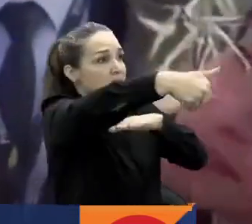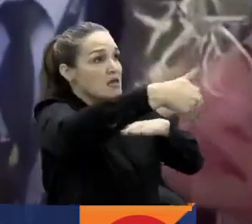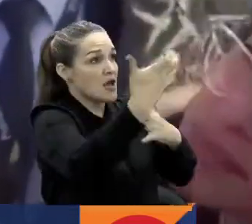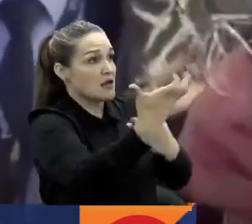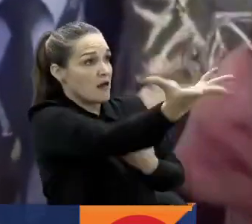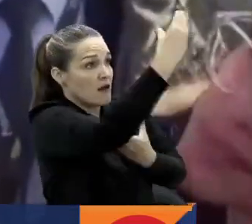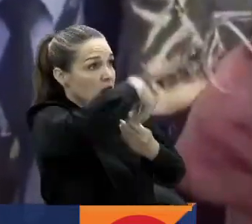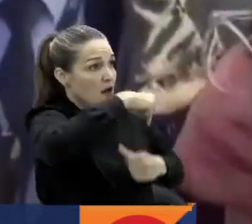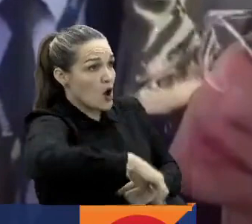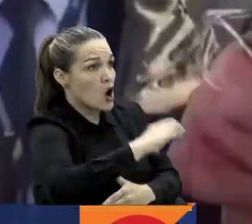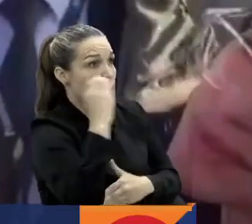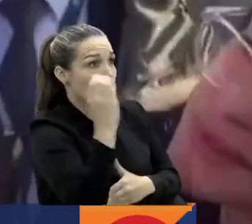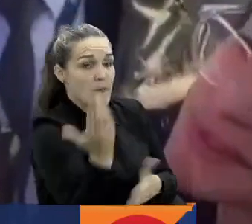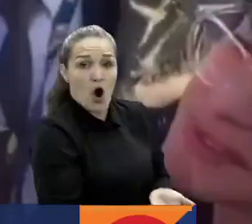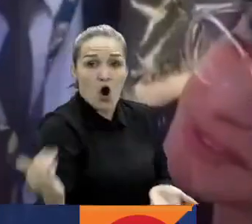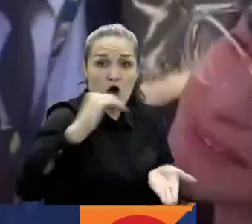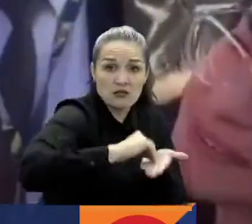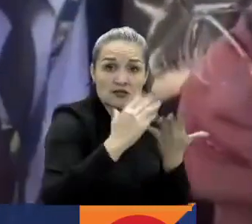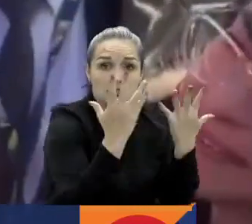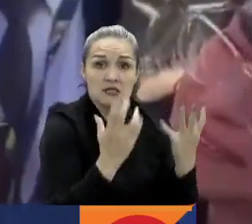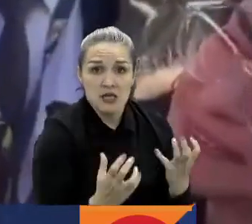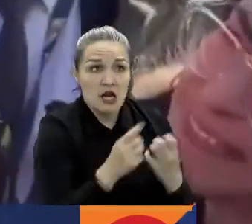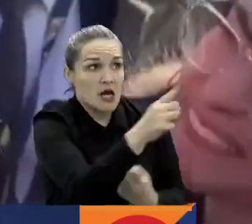extraditada a Colombia, su regreso a Colombia.